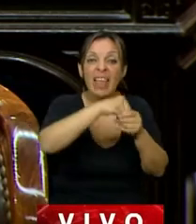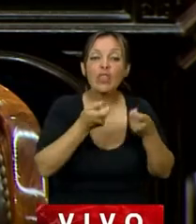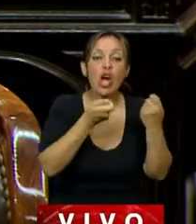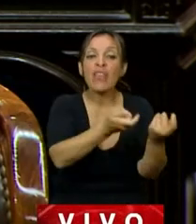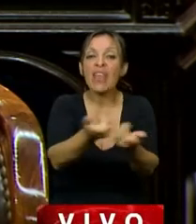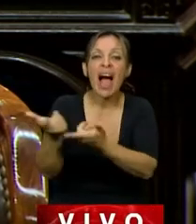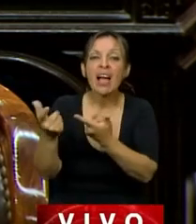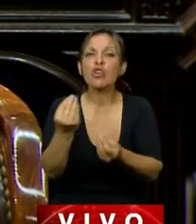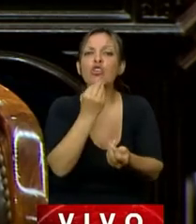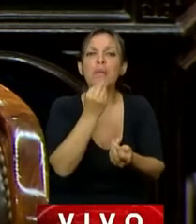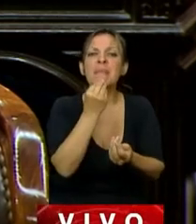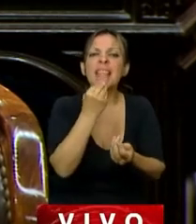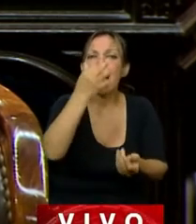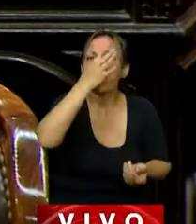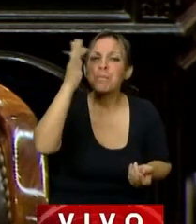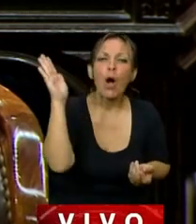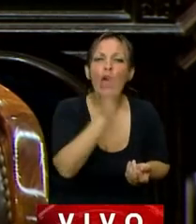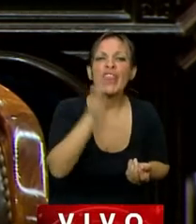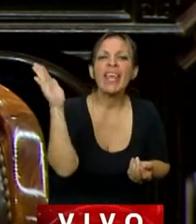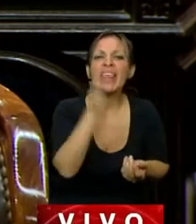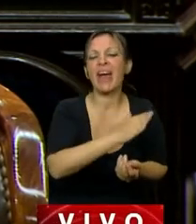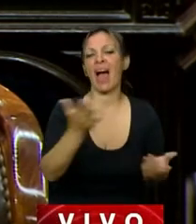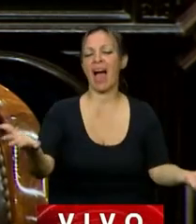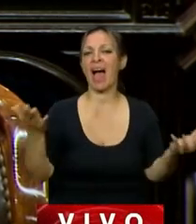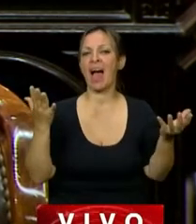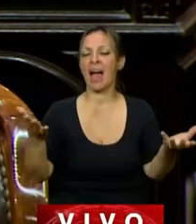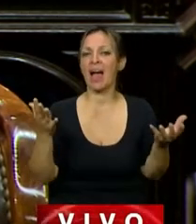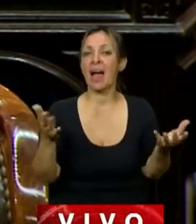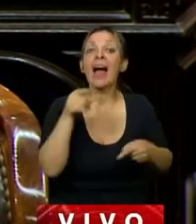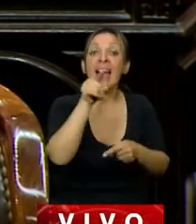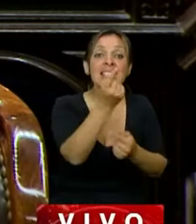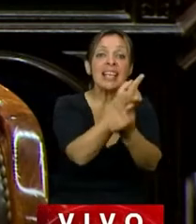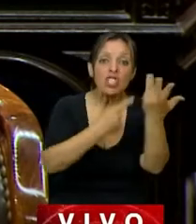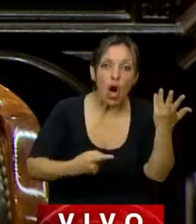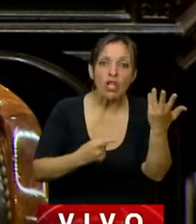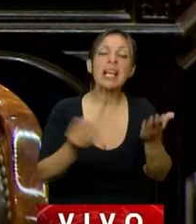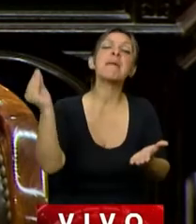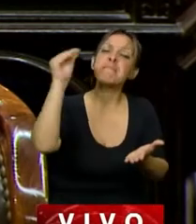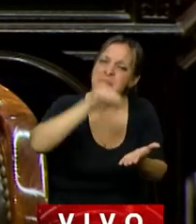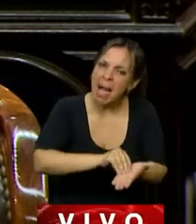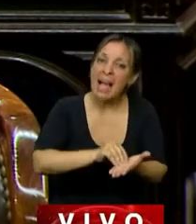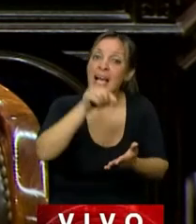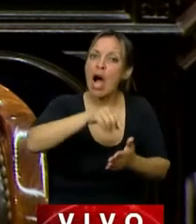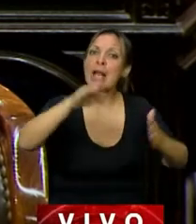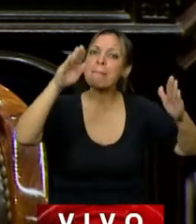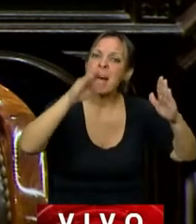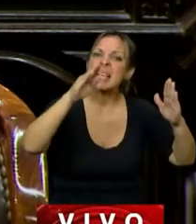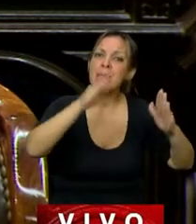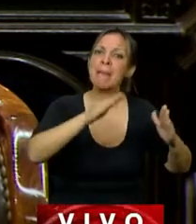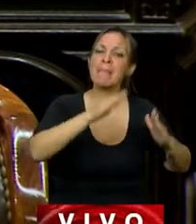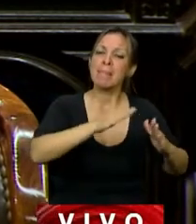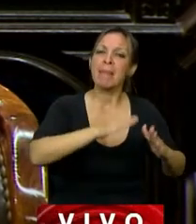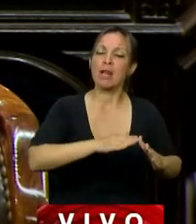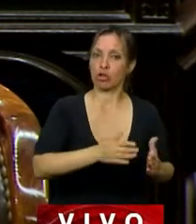comer comida podrida. Esas cosas, más la disminución